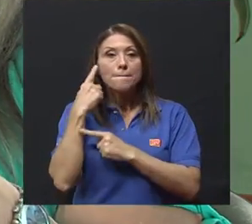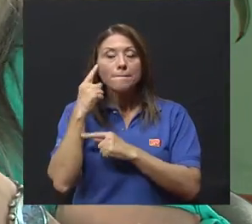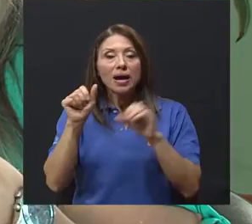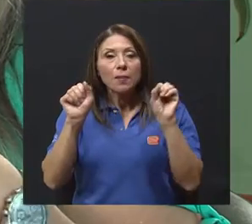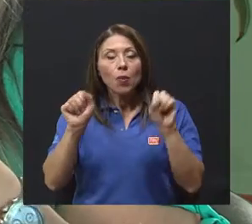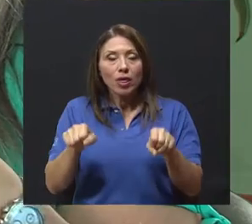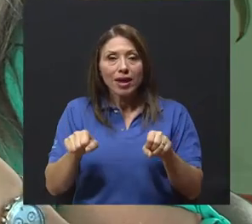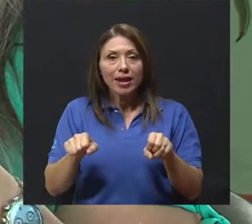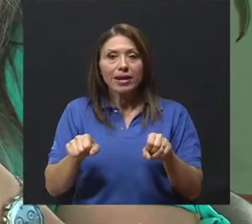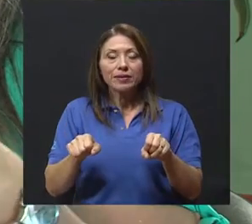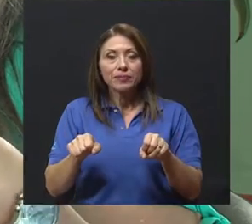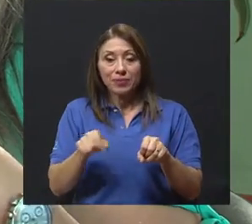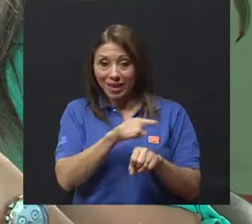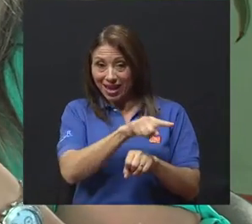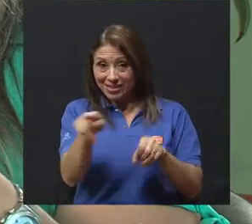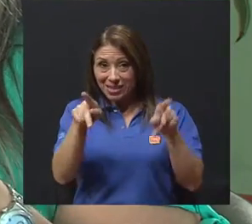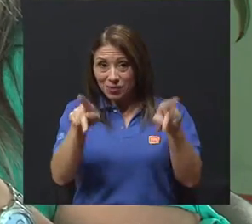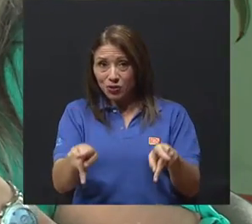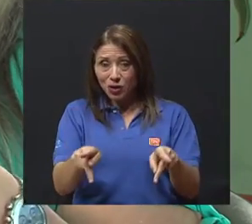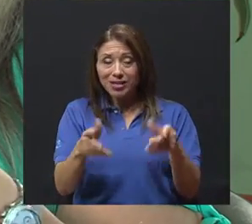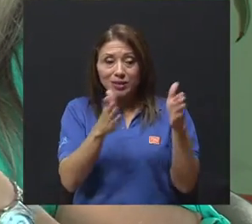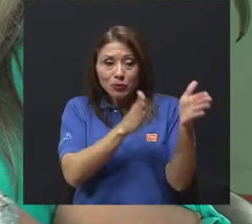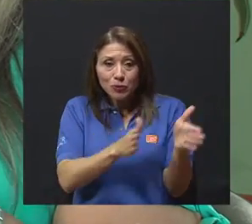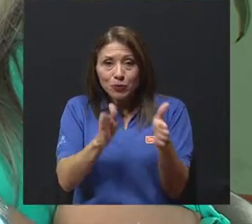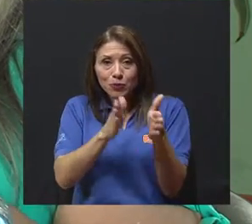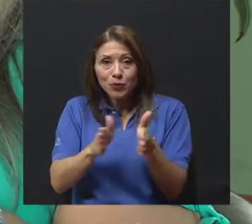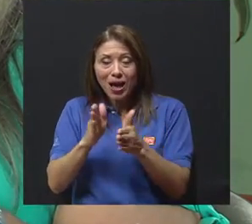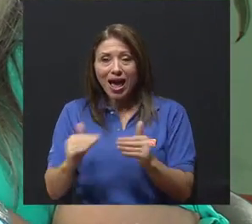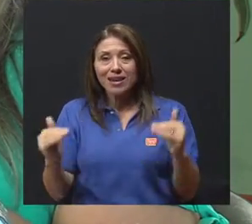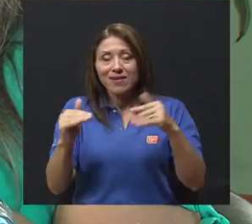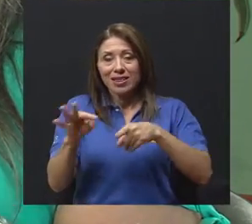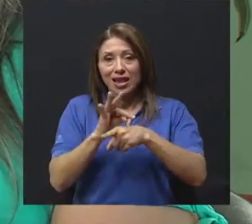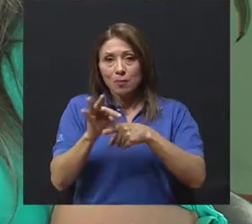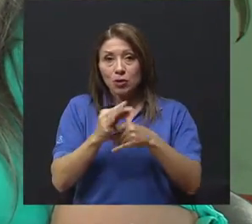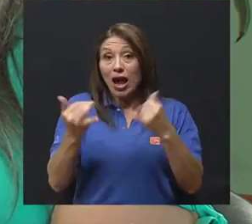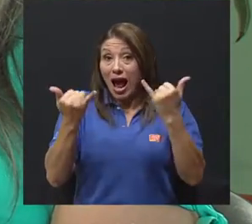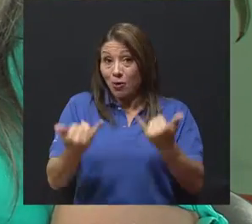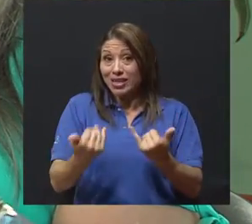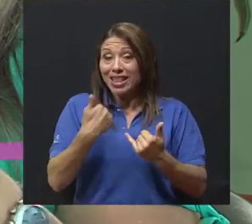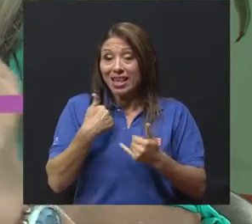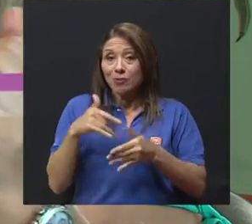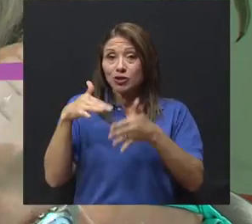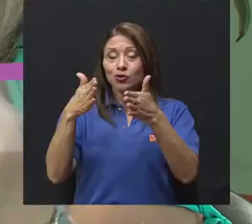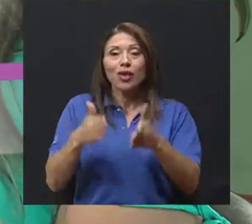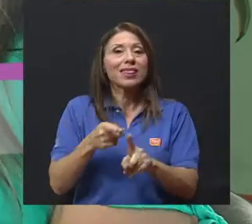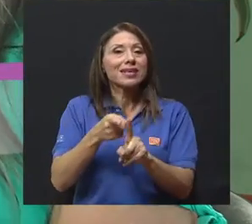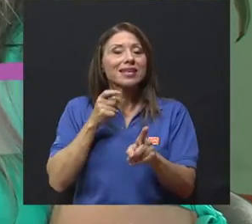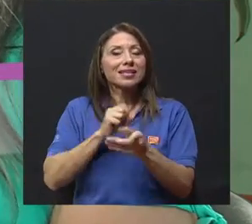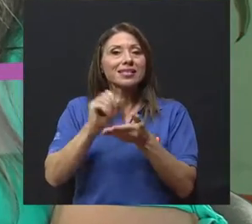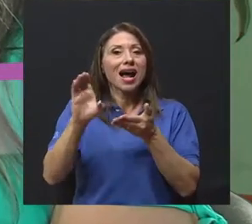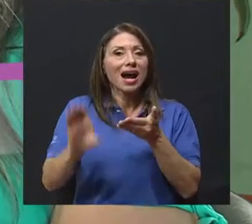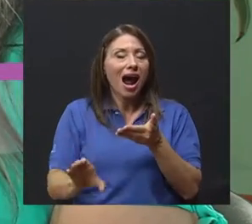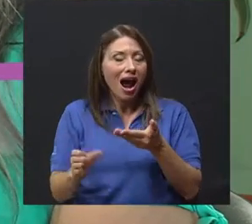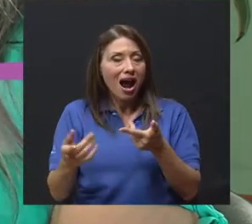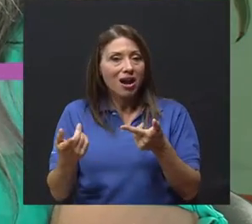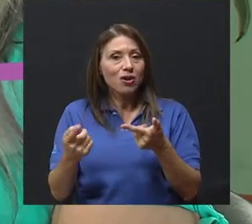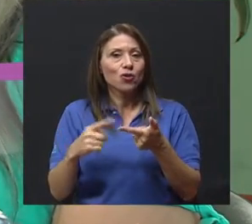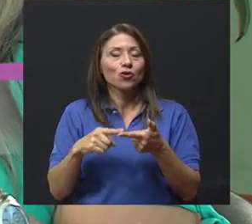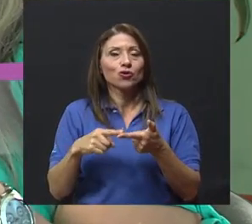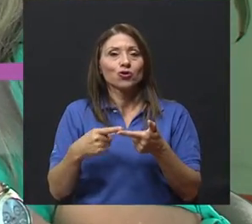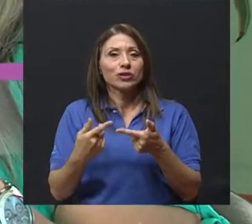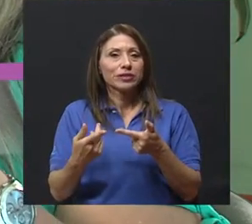formar a nivel terapéutico estas personas ahorita tenemos estudiantes que vienen desde san carlos